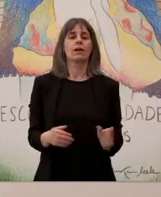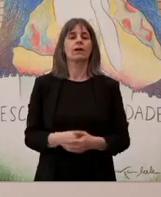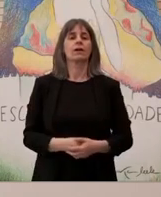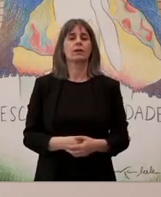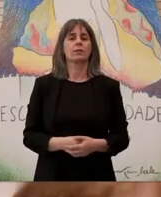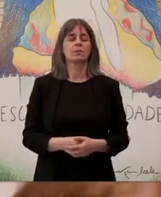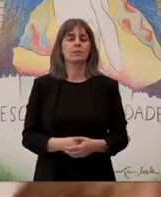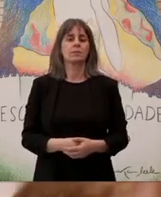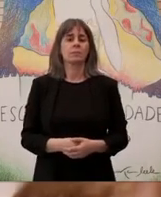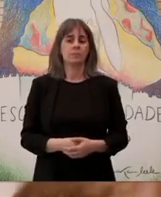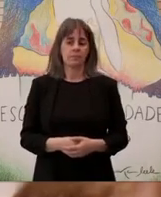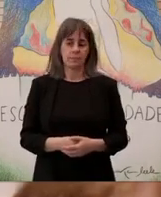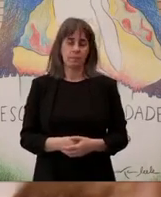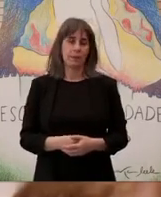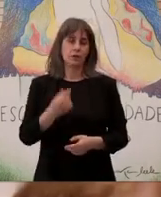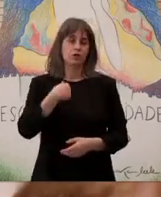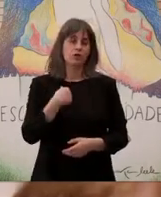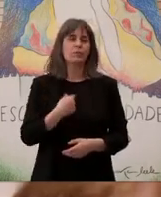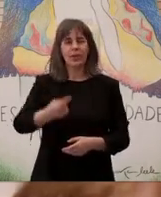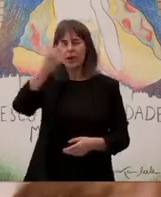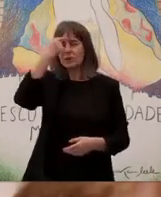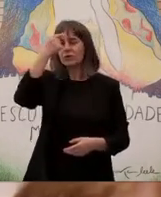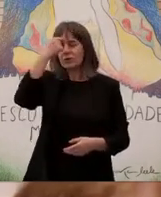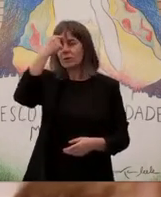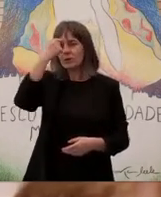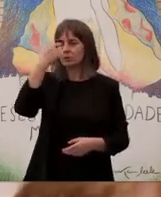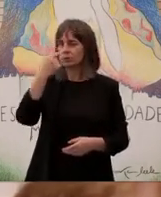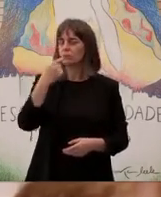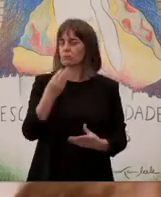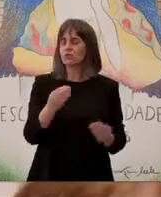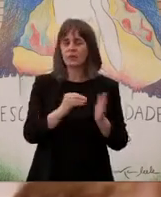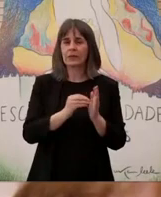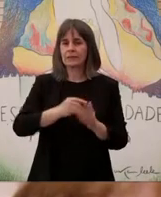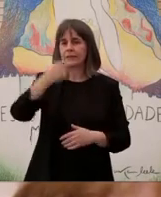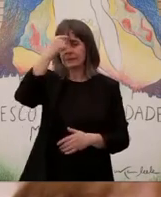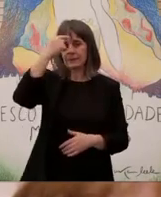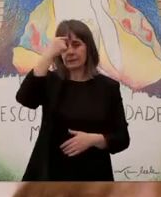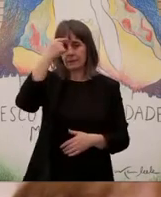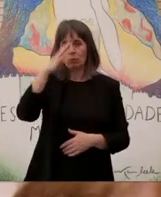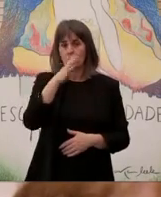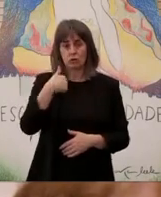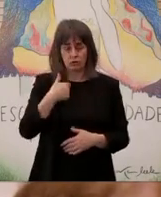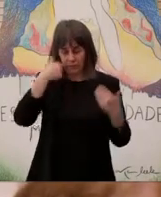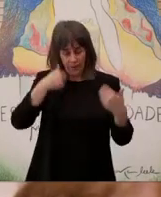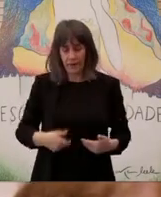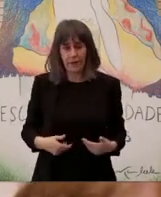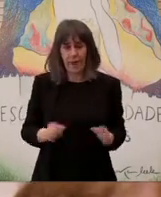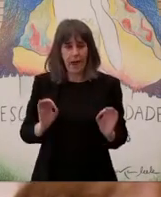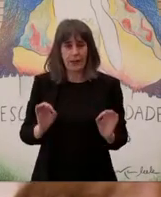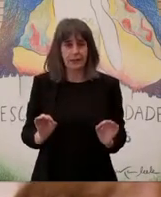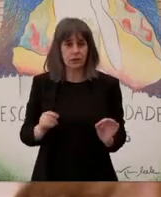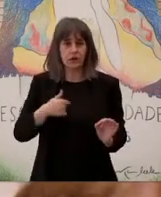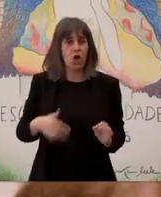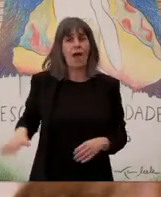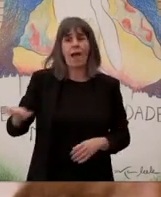claro ego que voto de menos y voto cada vez más y su mayor porque claro son realistas yo me veo espacio vital cada